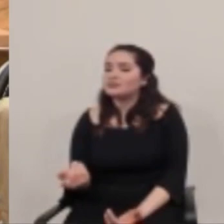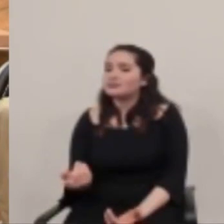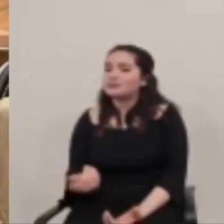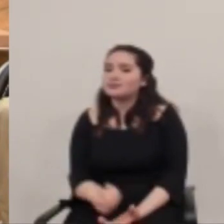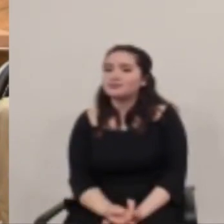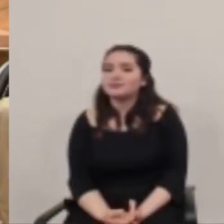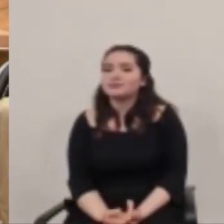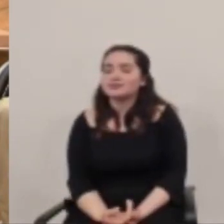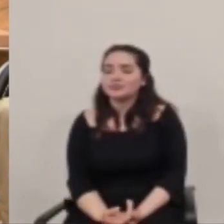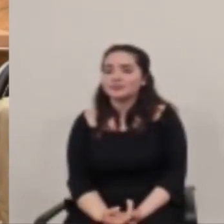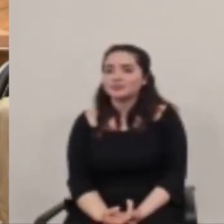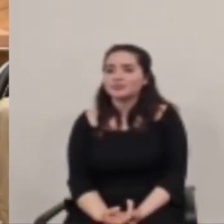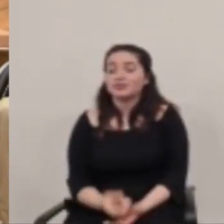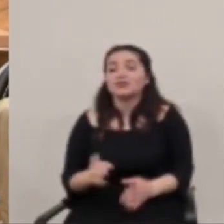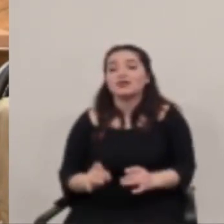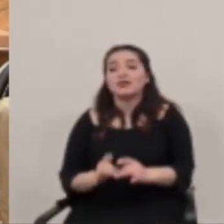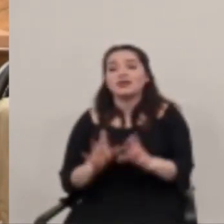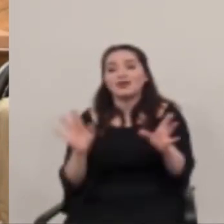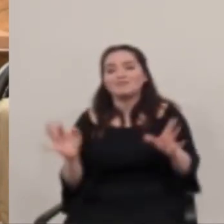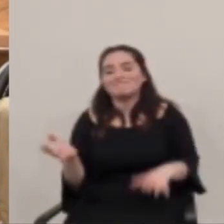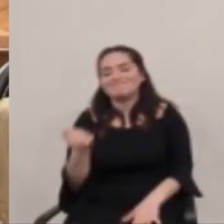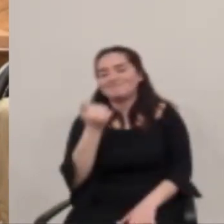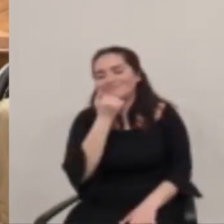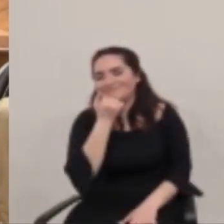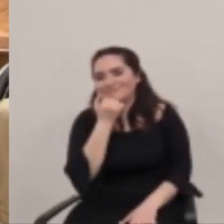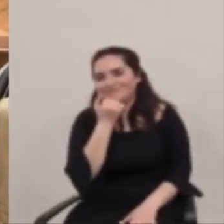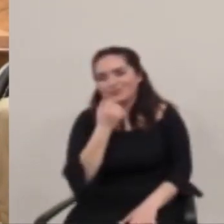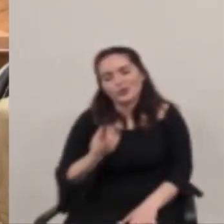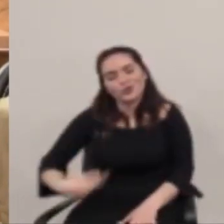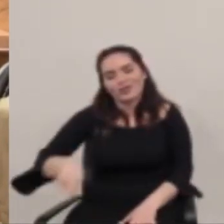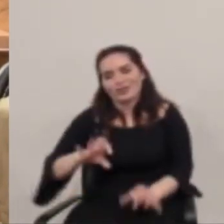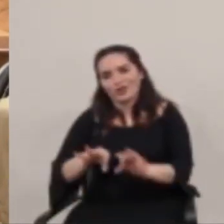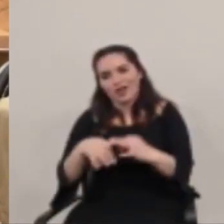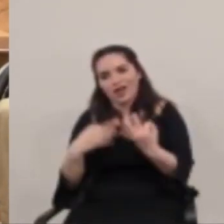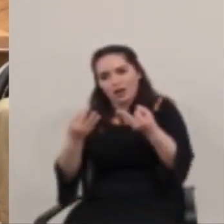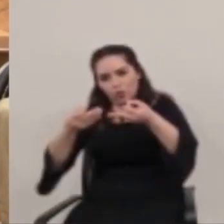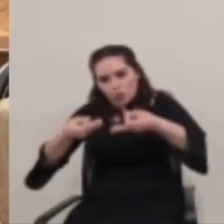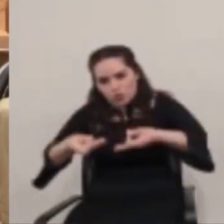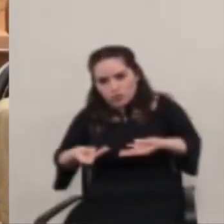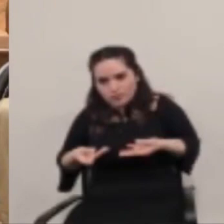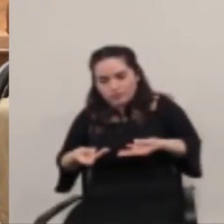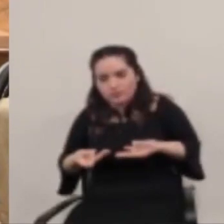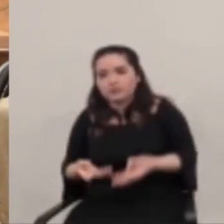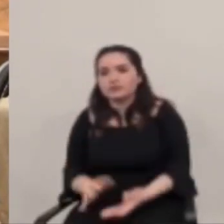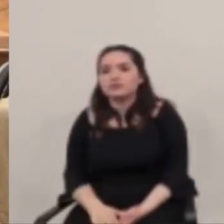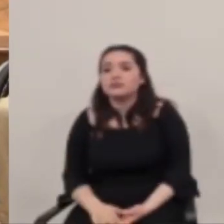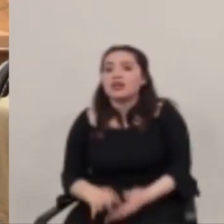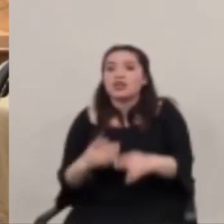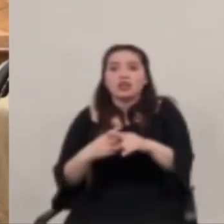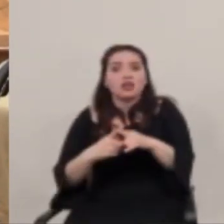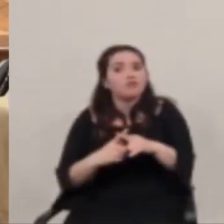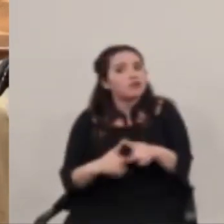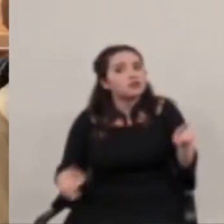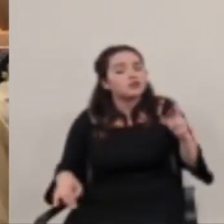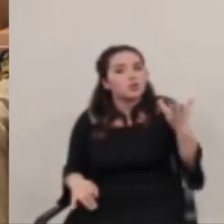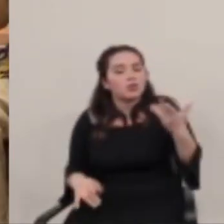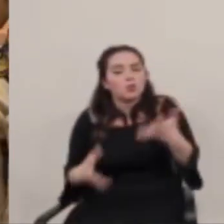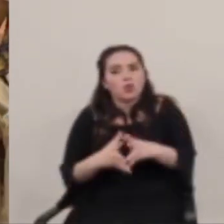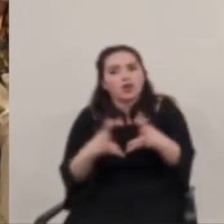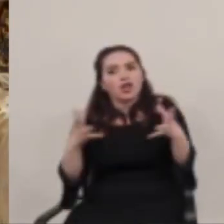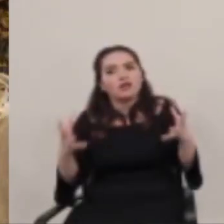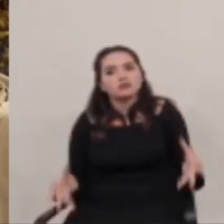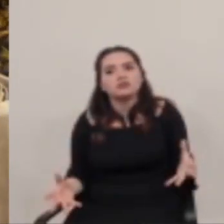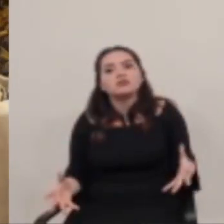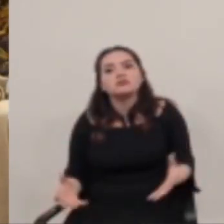Y claramente fue un error de nuestro cálculo. Creo que la diferencia numérica es muy grande y eso también nos pasó